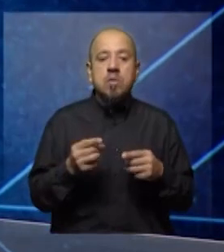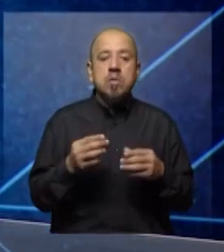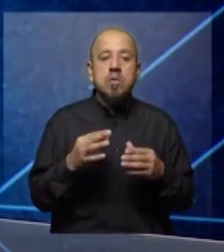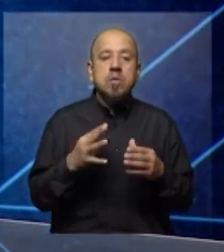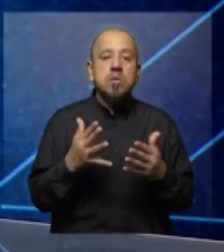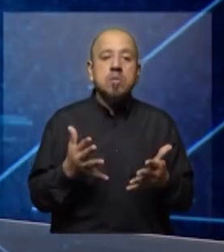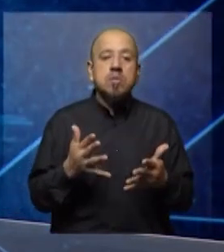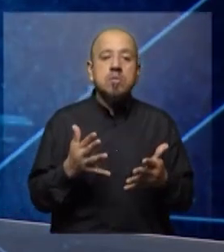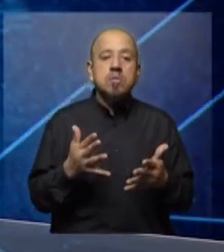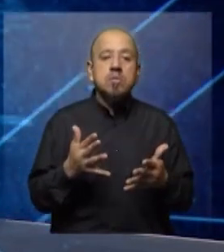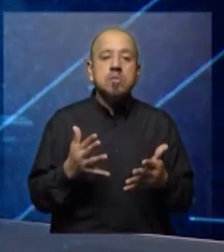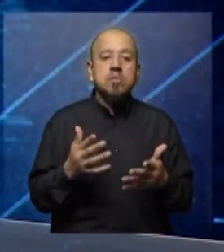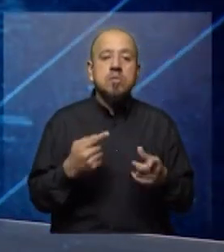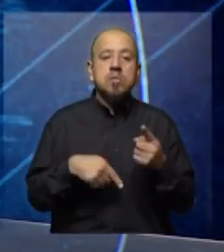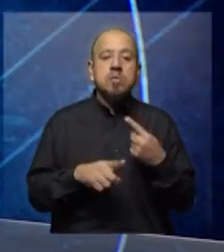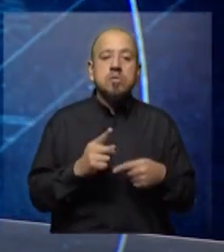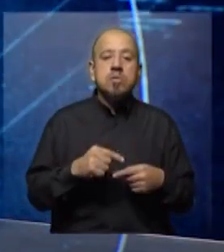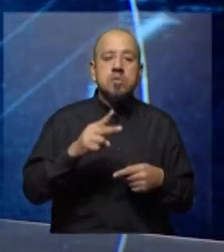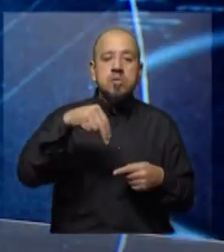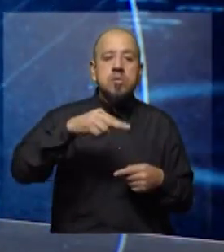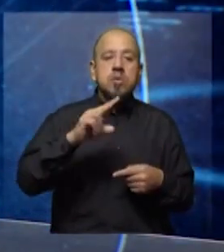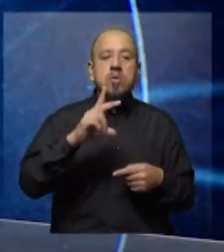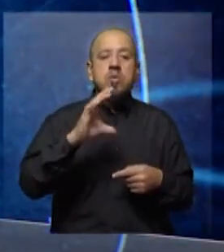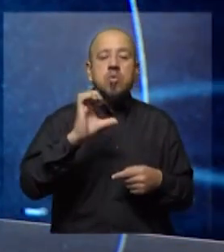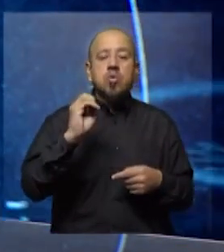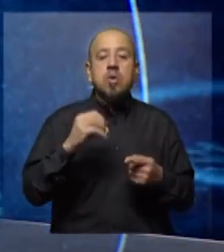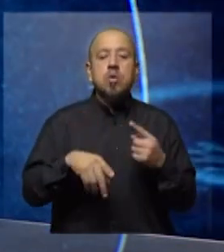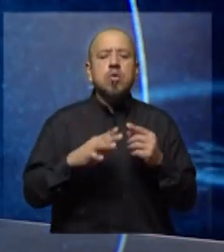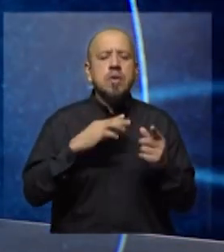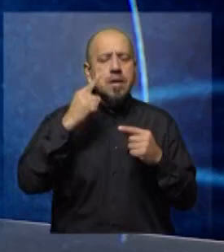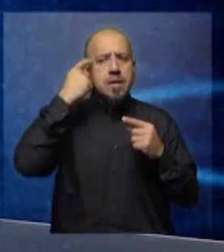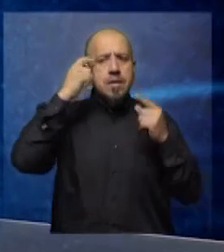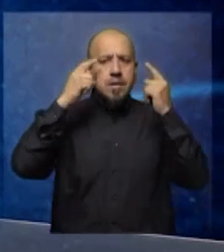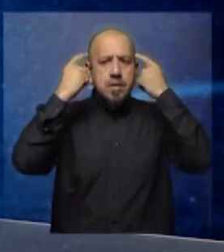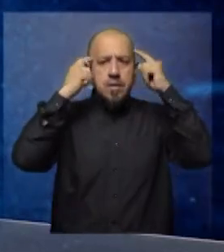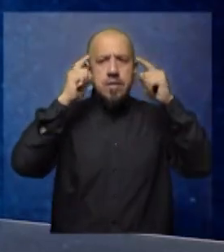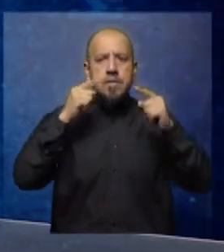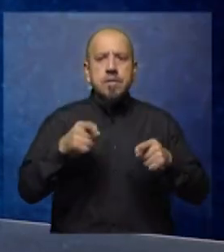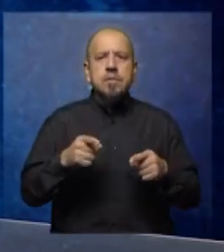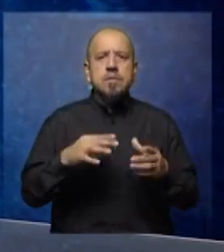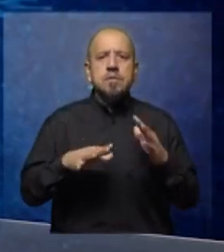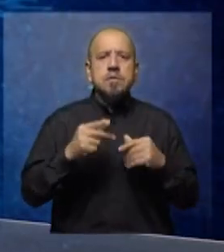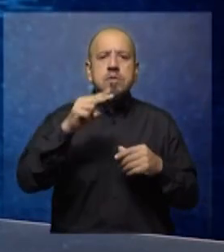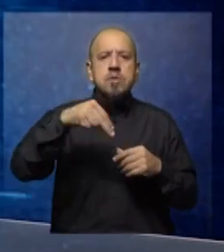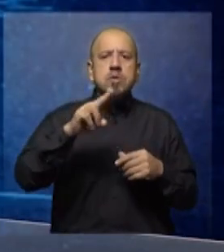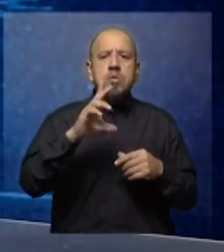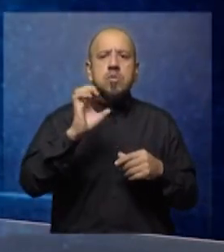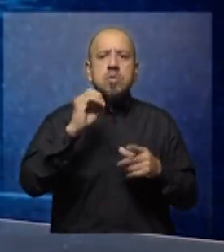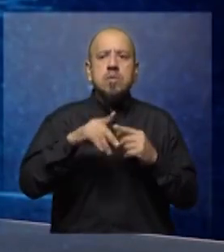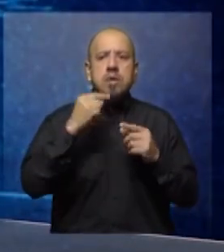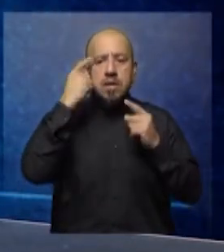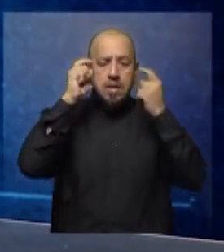son esas especies de núcleos creativos de ideas de de núcleos pareidas Nuevas